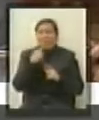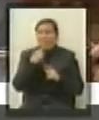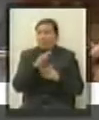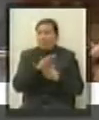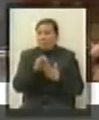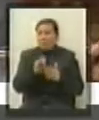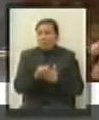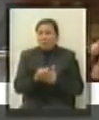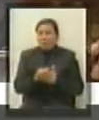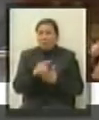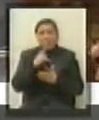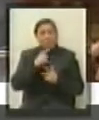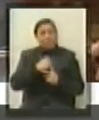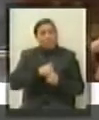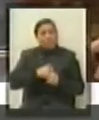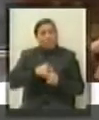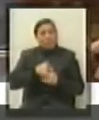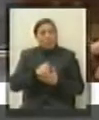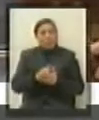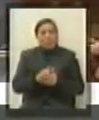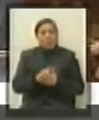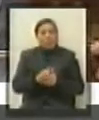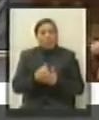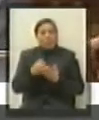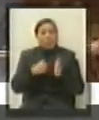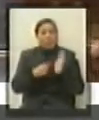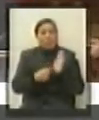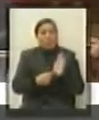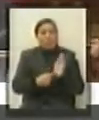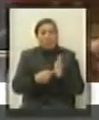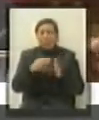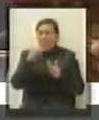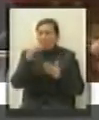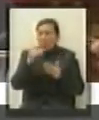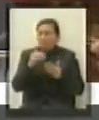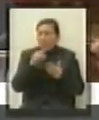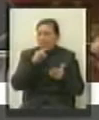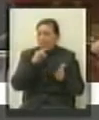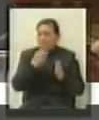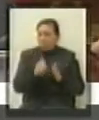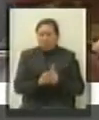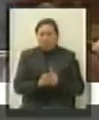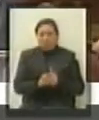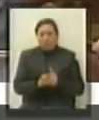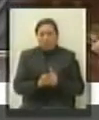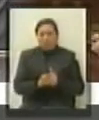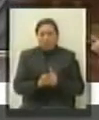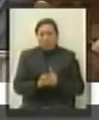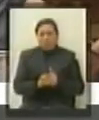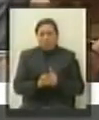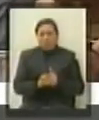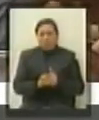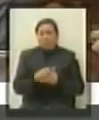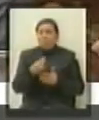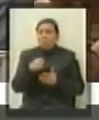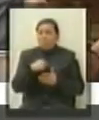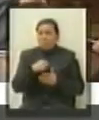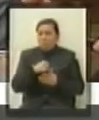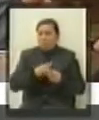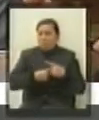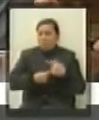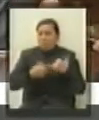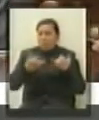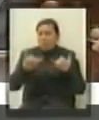que lamento mucho que hemos presentado una cronología de la muerte. Señores, nosotros hemos venido